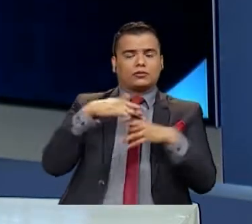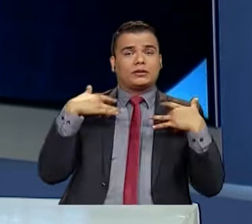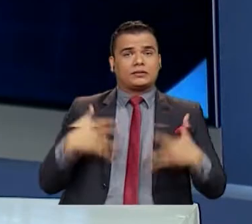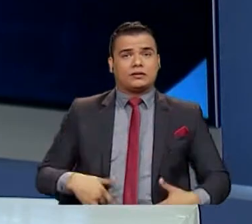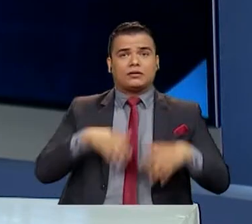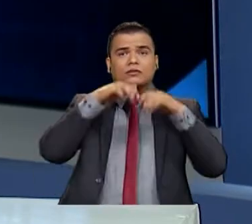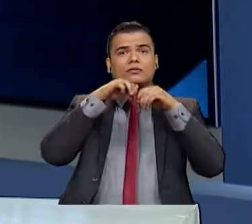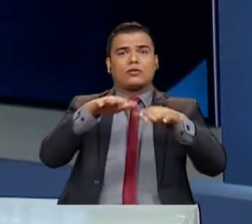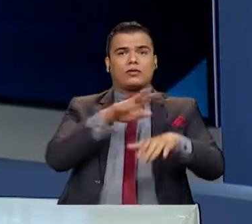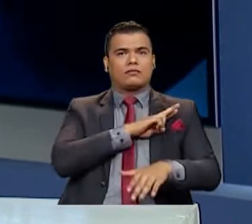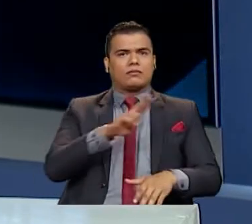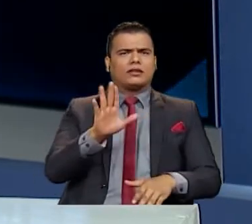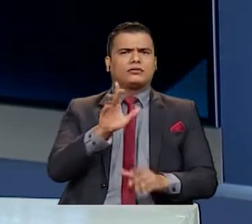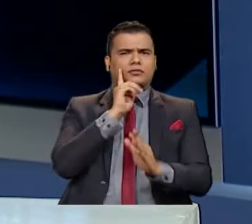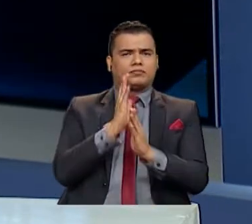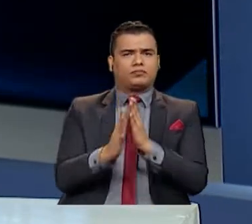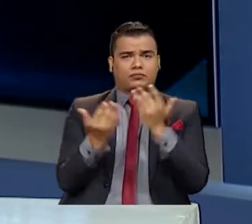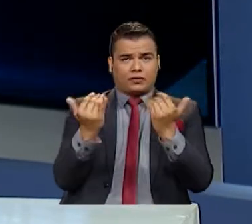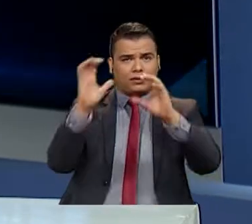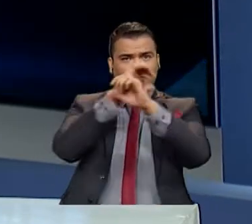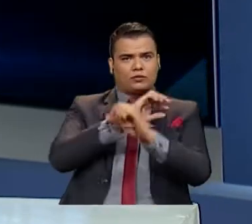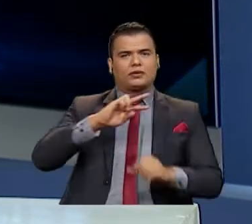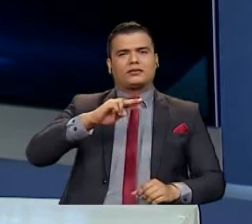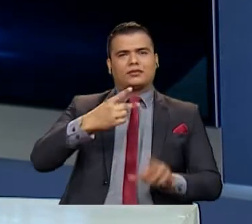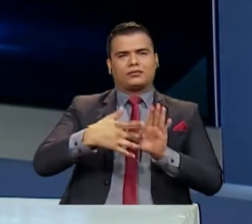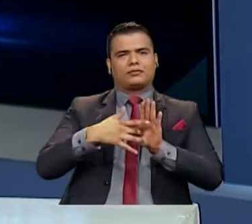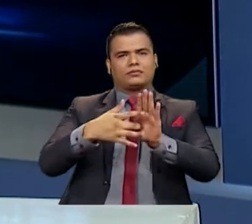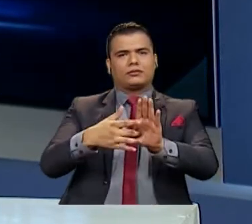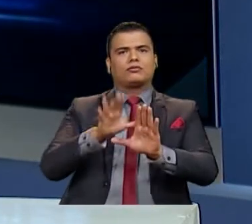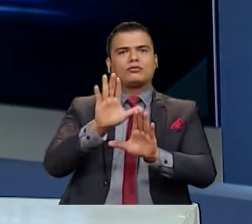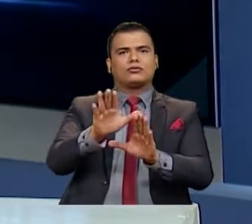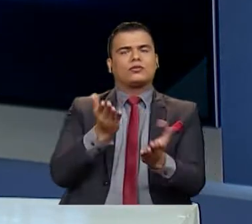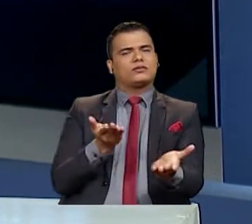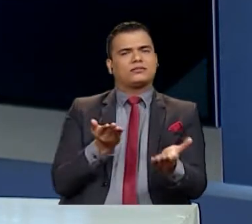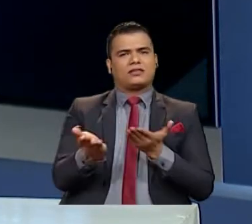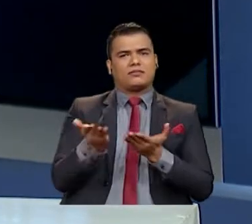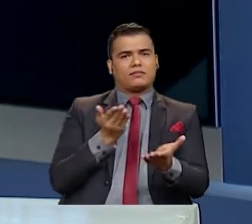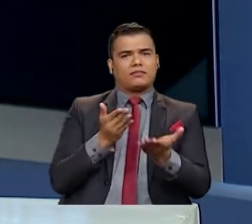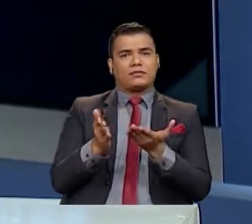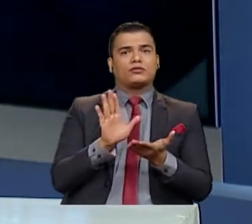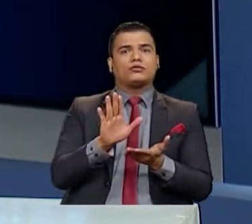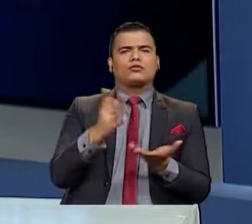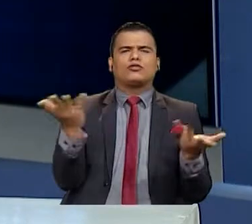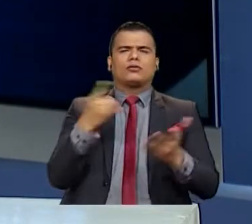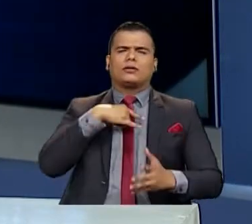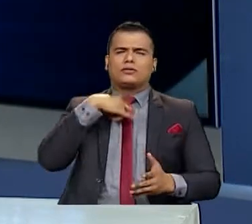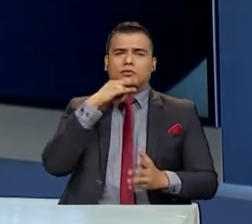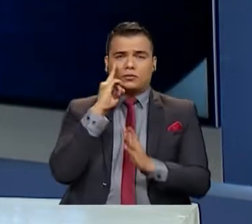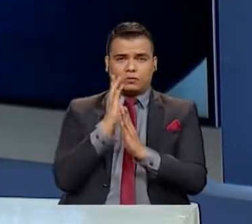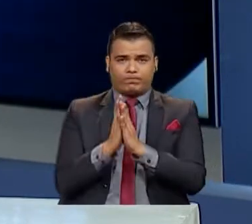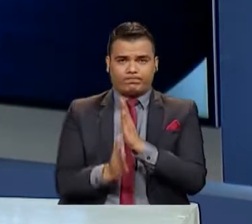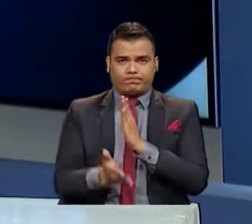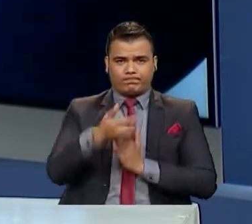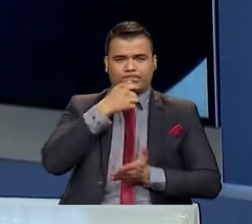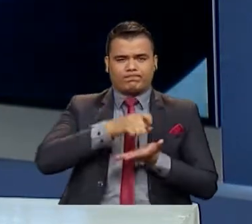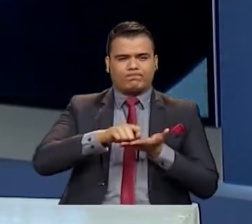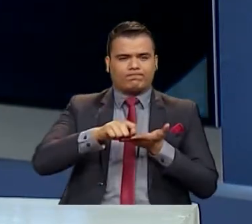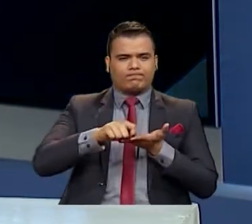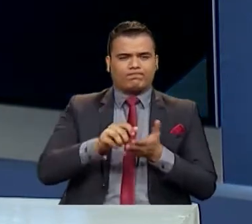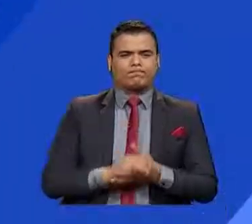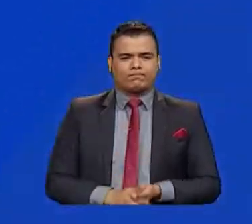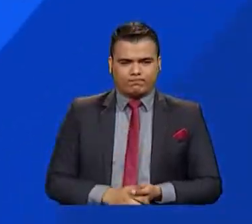de los vallecaucanos. Esta noche la segunda entrega del suministro de este servicio en Yumbo, informe de Wilson